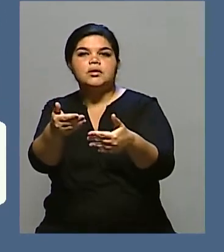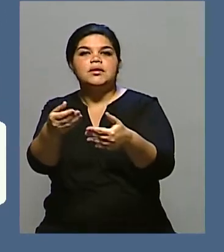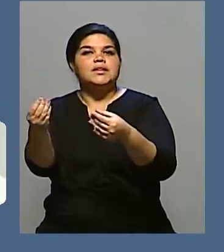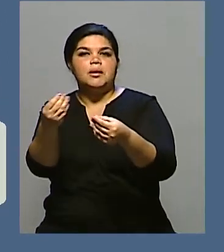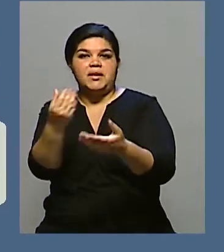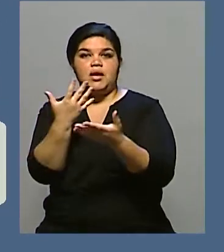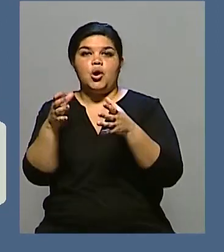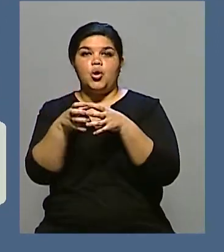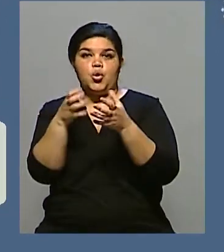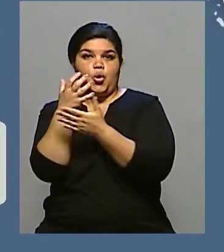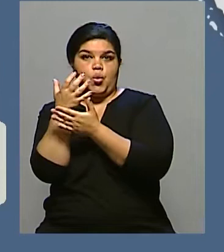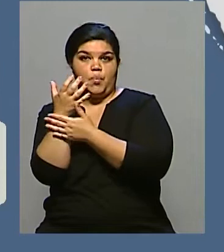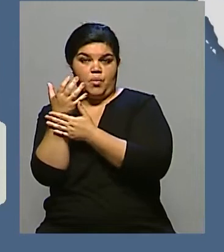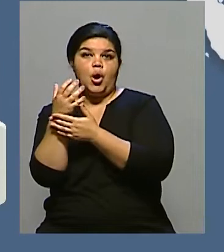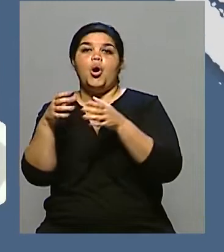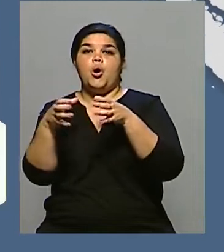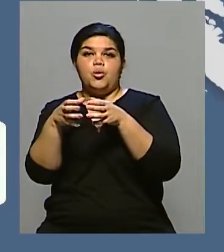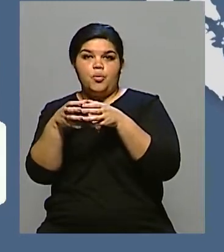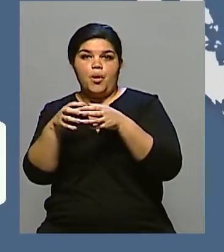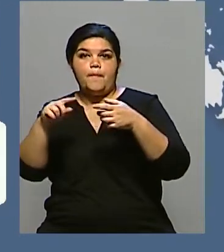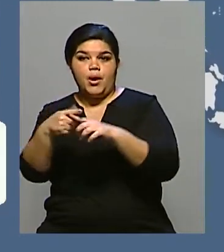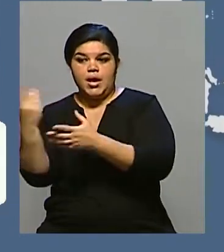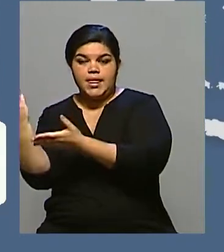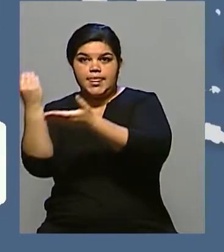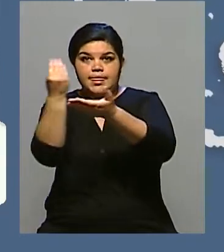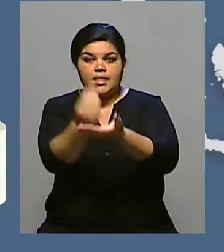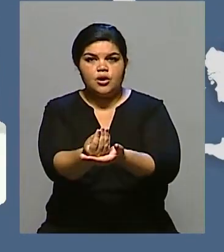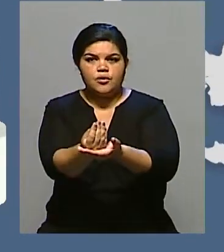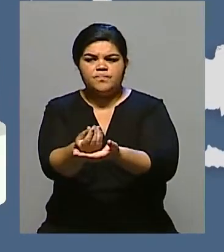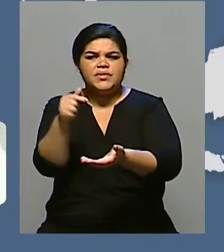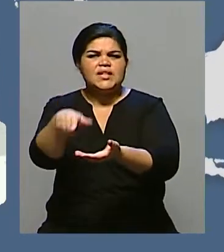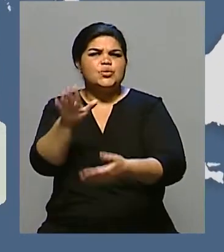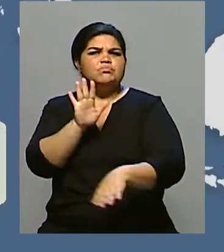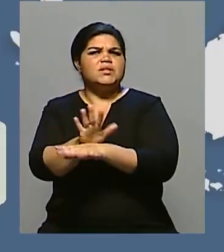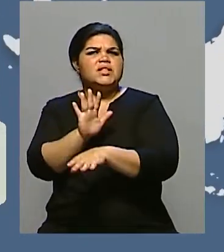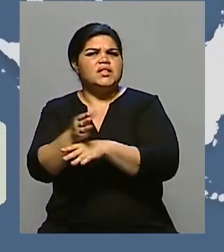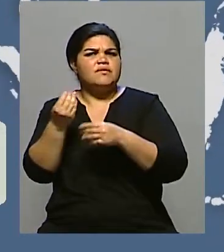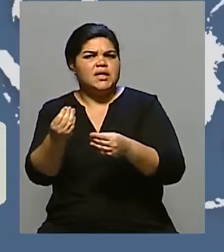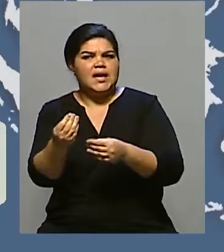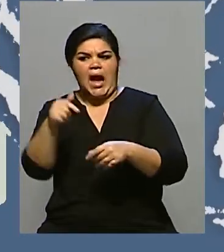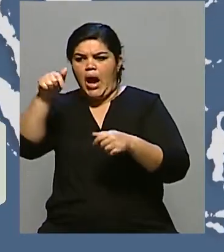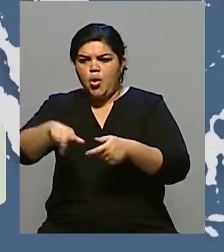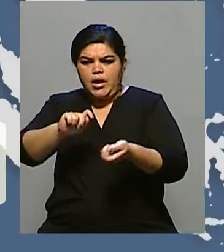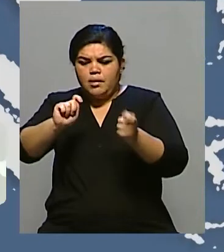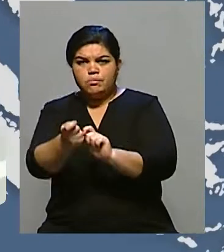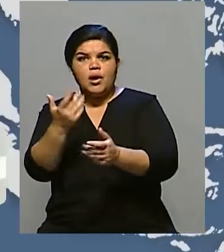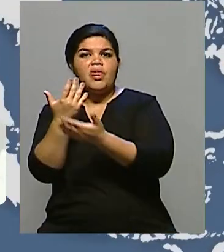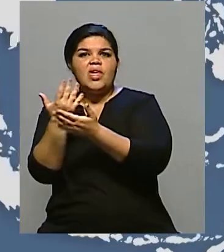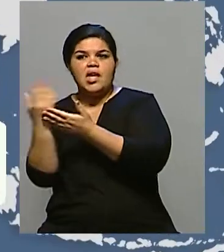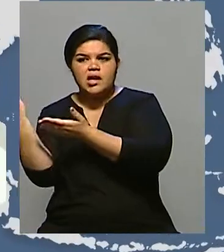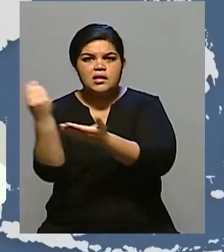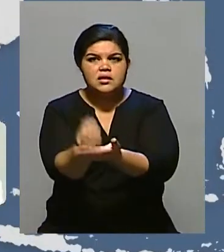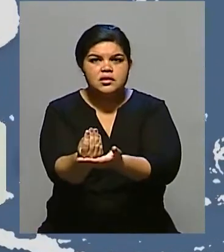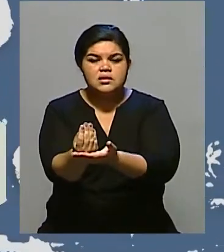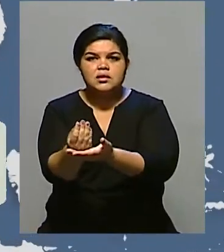la derecha, en este caso en el gobierno de Italia, cómo juega también ese rol a partir de esa corriente política en lo que es la